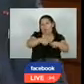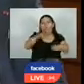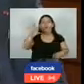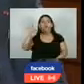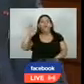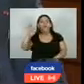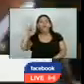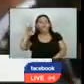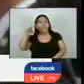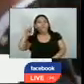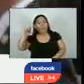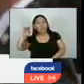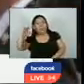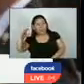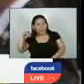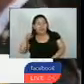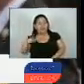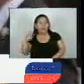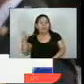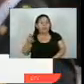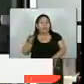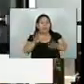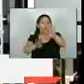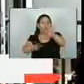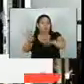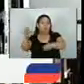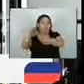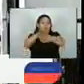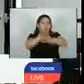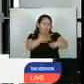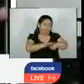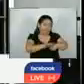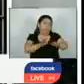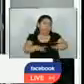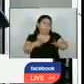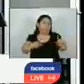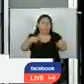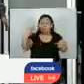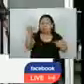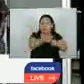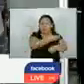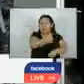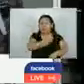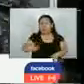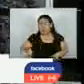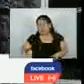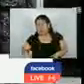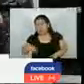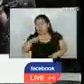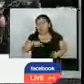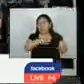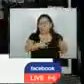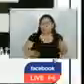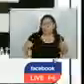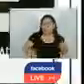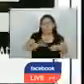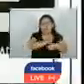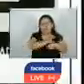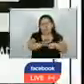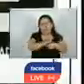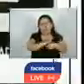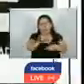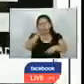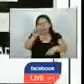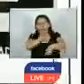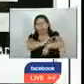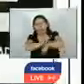FLOPEC. El Congreso requiere 92 de los 137 votos para destituir a Lasso. El presidente ecuatoriano dedicó menos